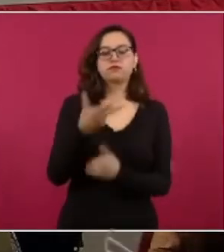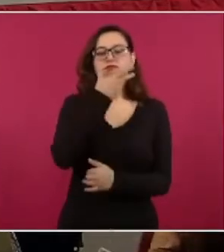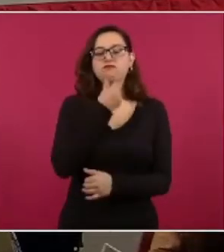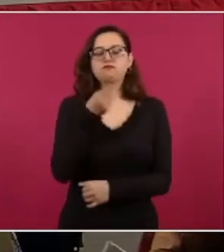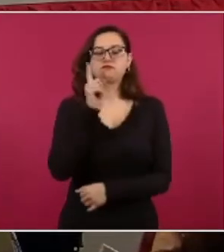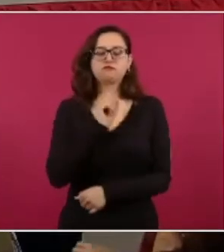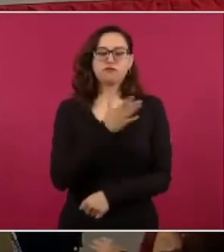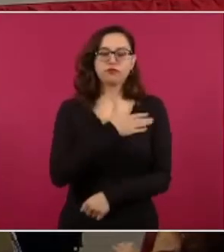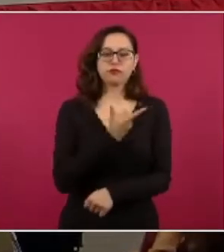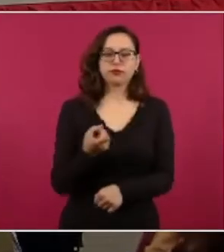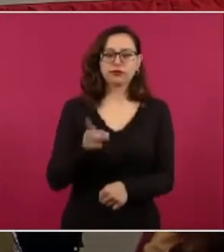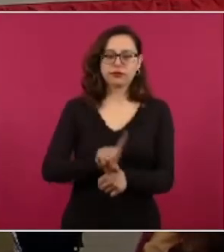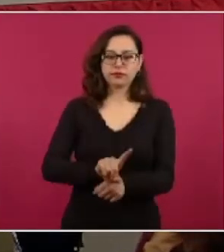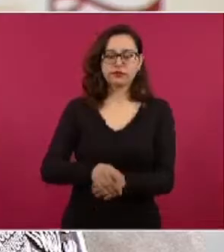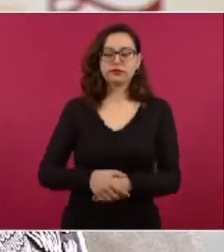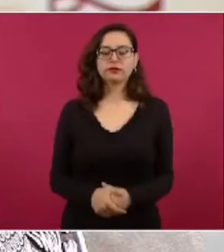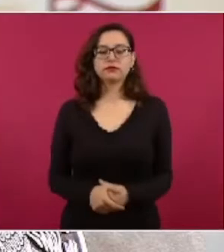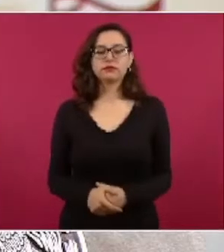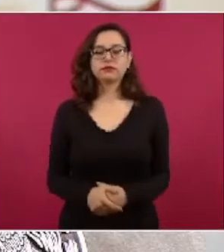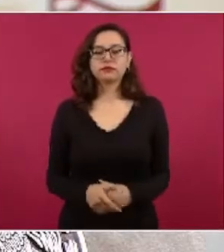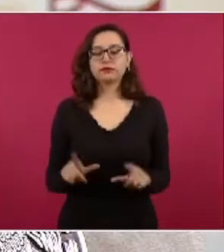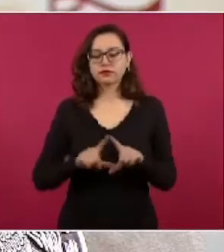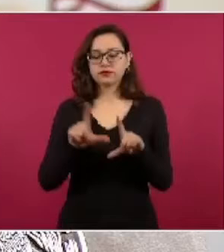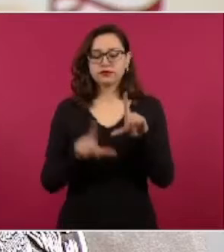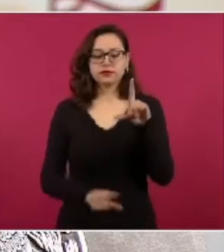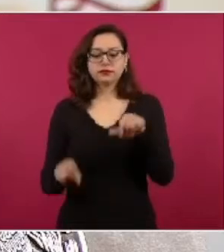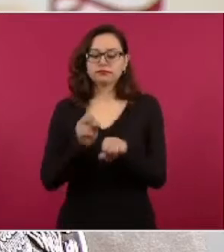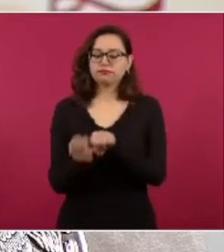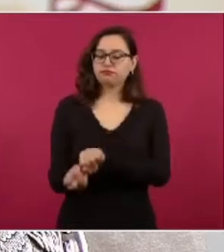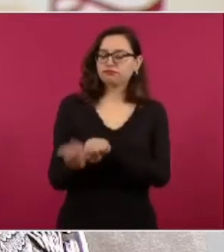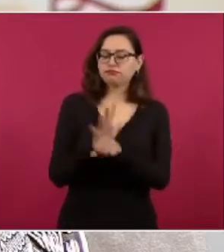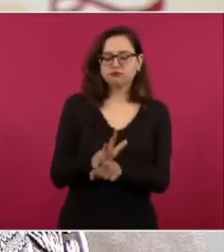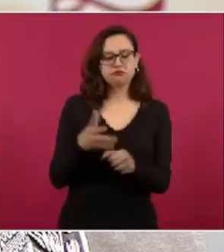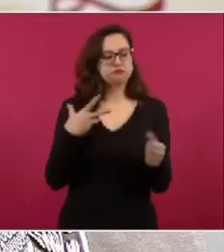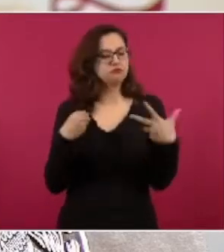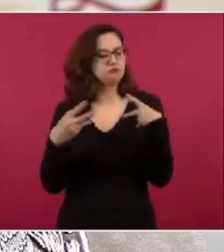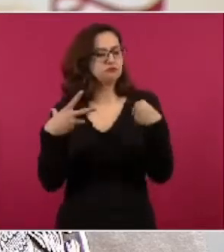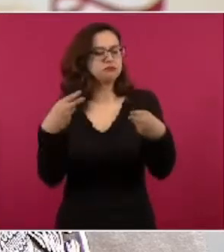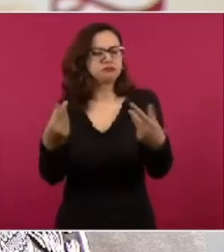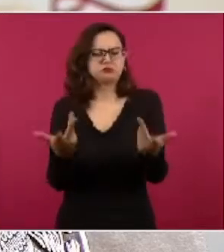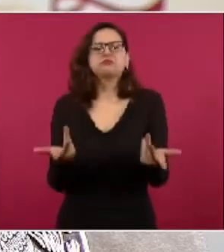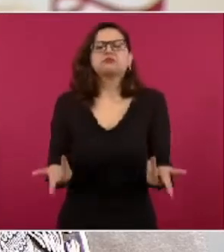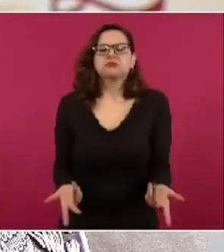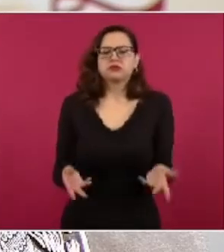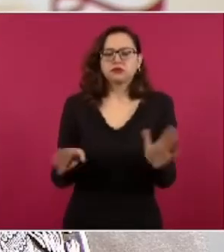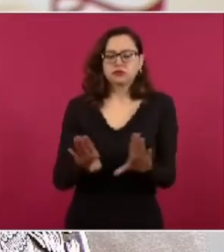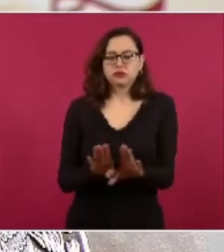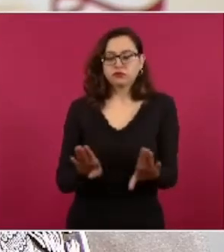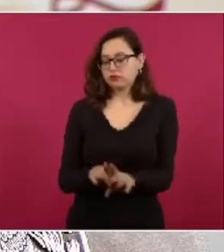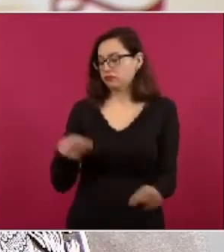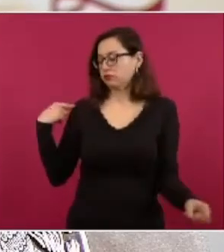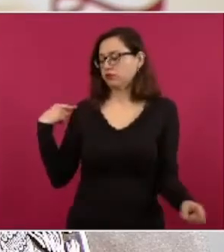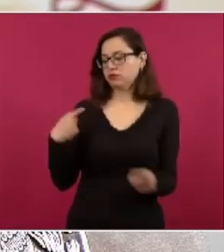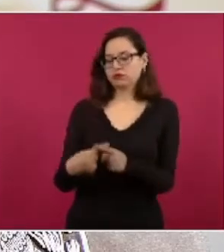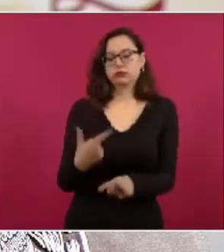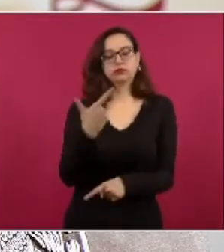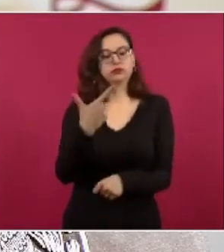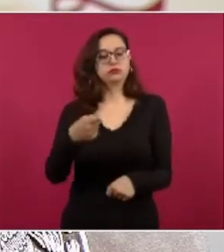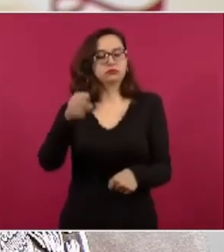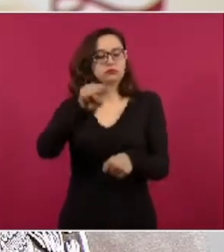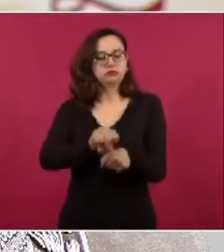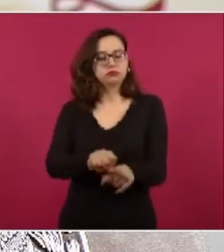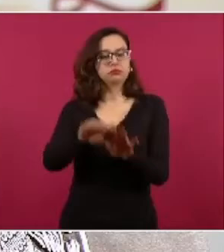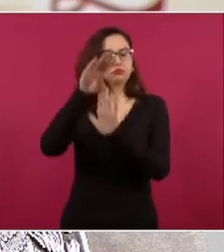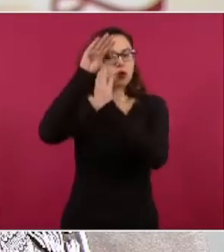brevemente sobre la situación de COVID-19 en México. Como ya dijo el doctor Alcocer, 7 semanas de reducción